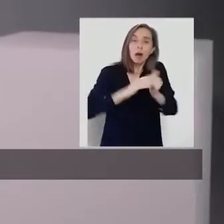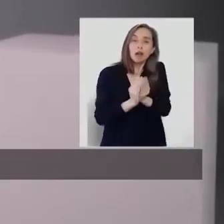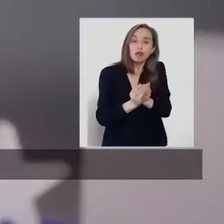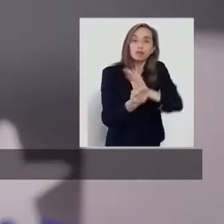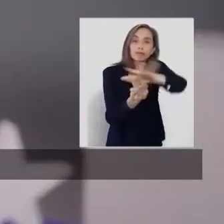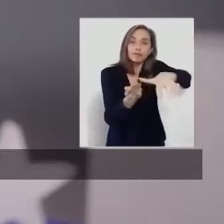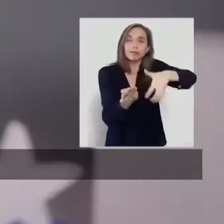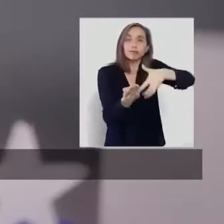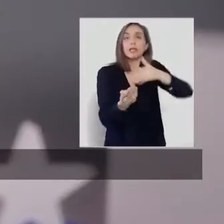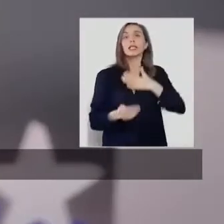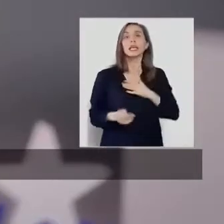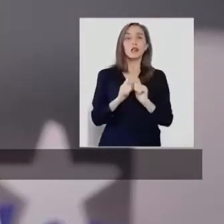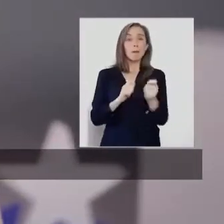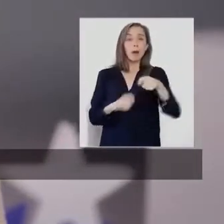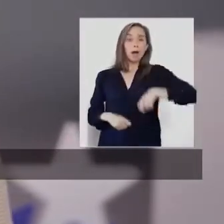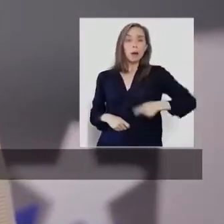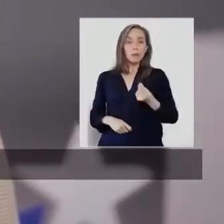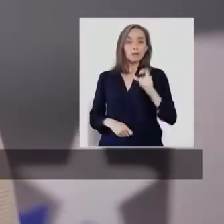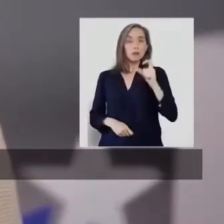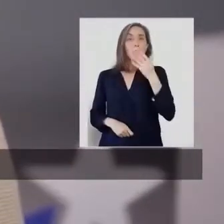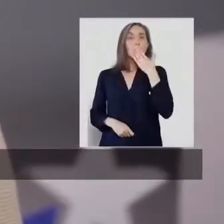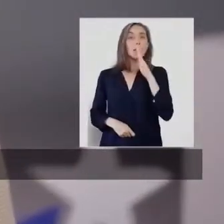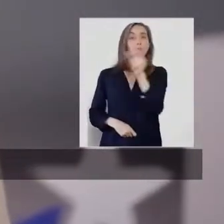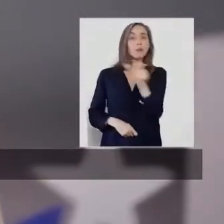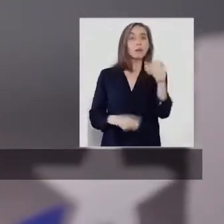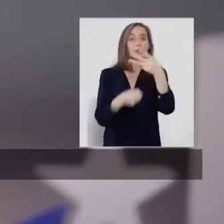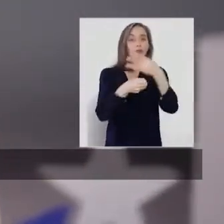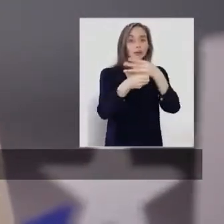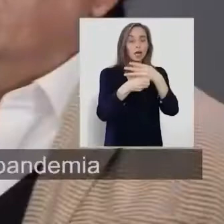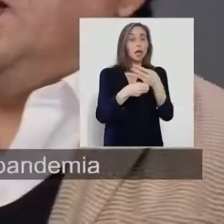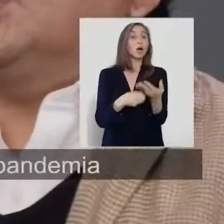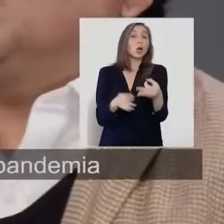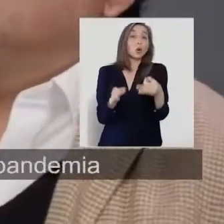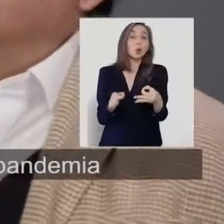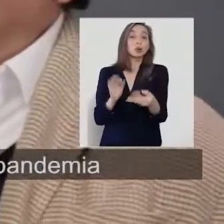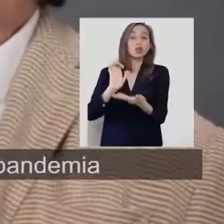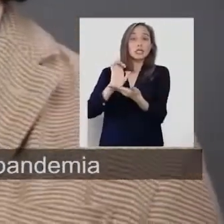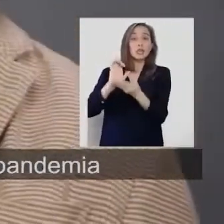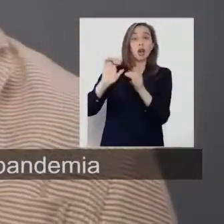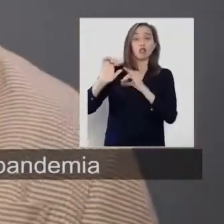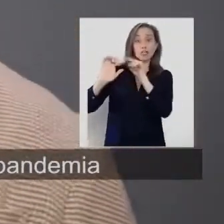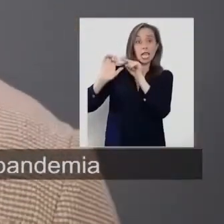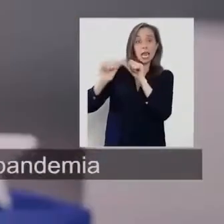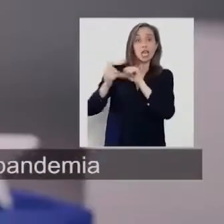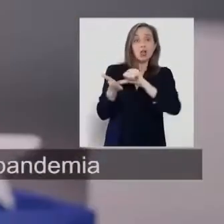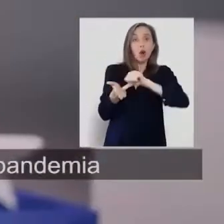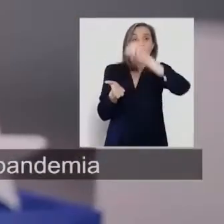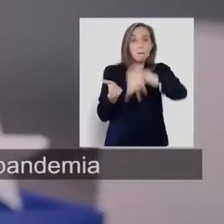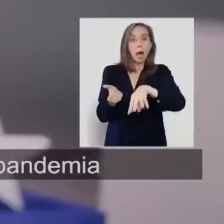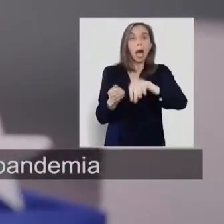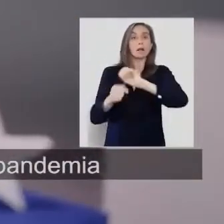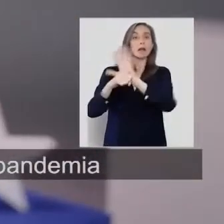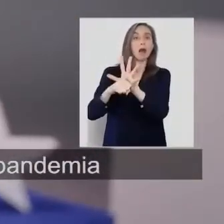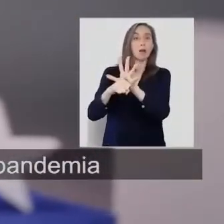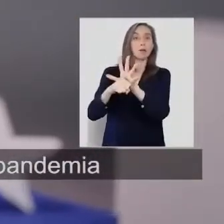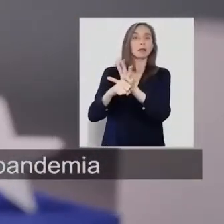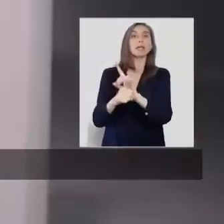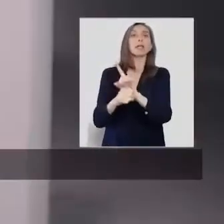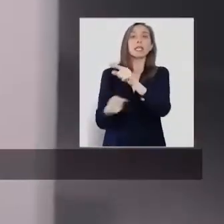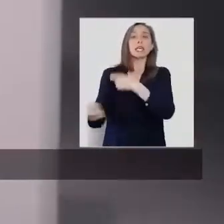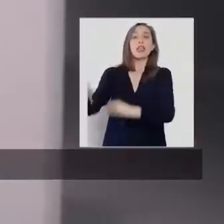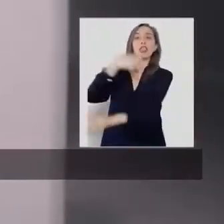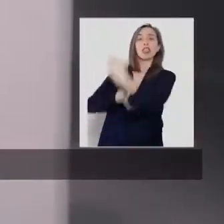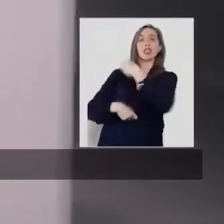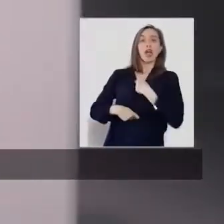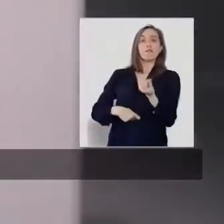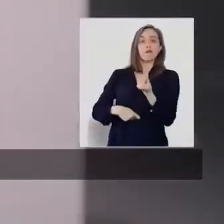artesanal y quiero mejorar las pensiones de nuestros adultos mayores. Es justo que el Estado de Chile financie la pandemia